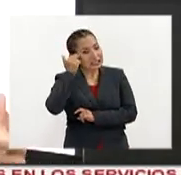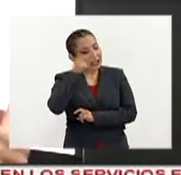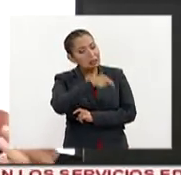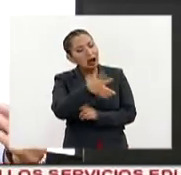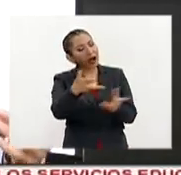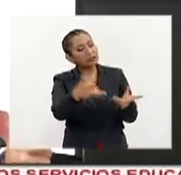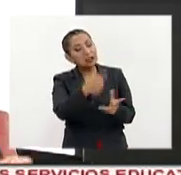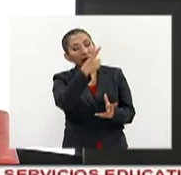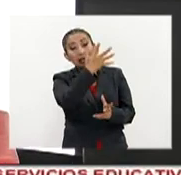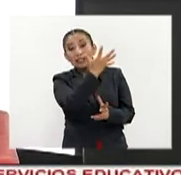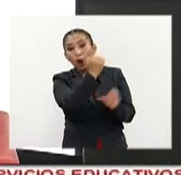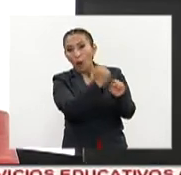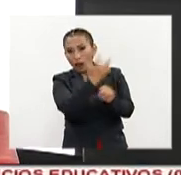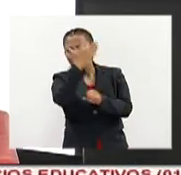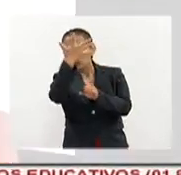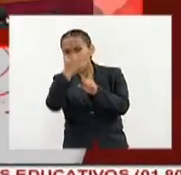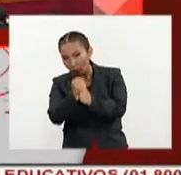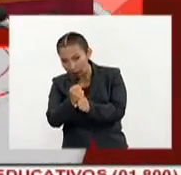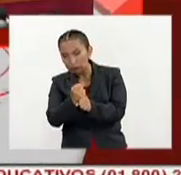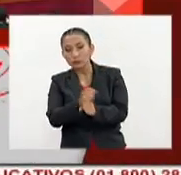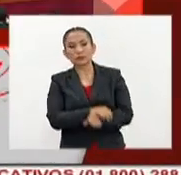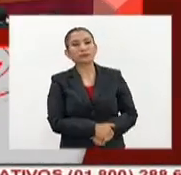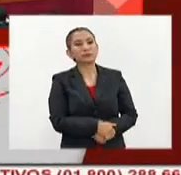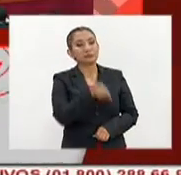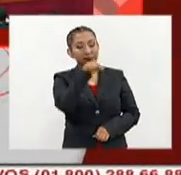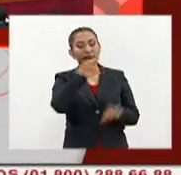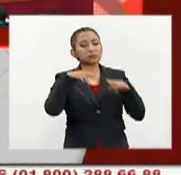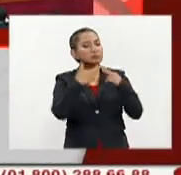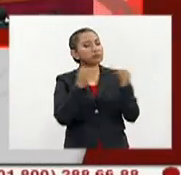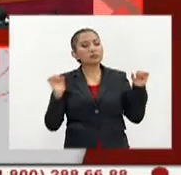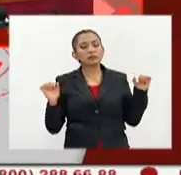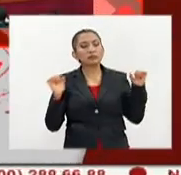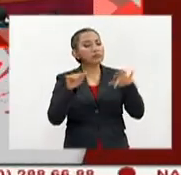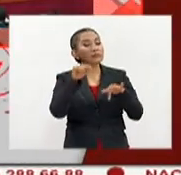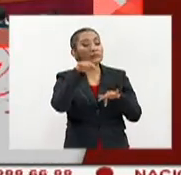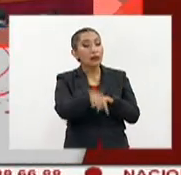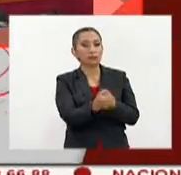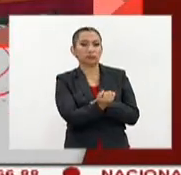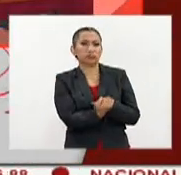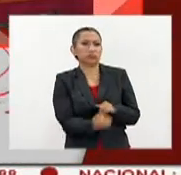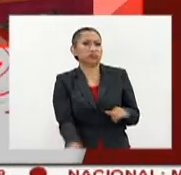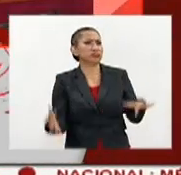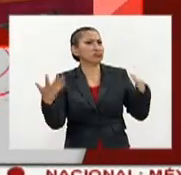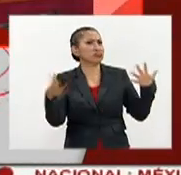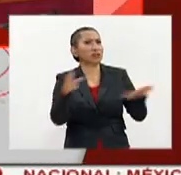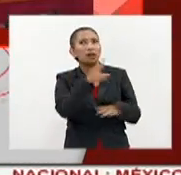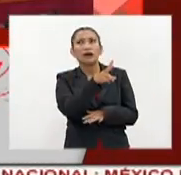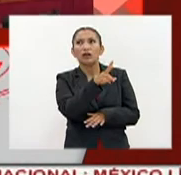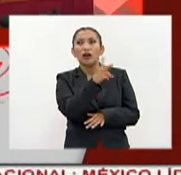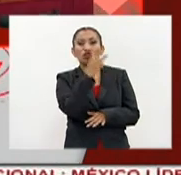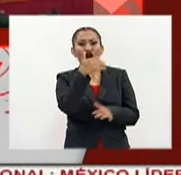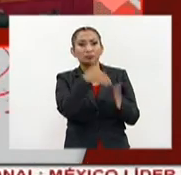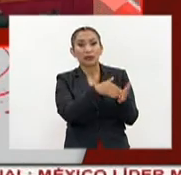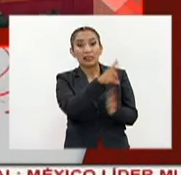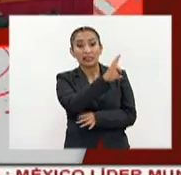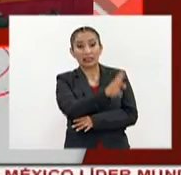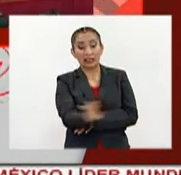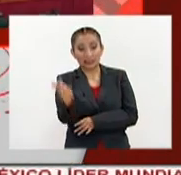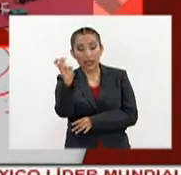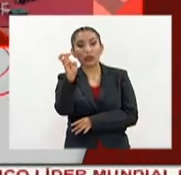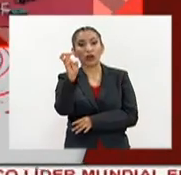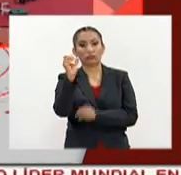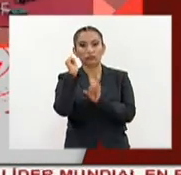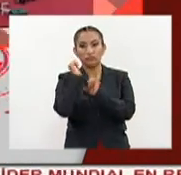Se lleva a cabo cada 5 años y en él se reúnen pues nada más que nada menos alrededor de